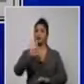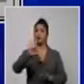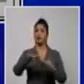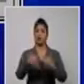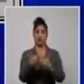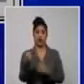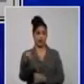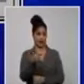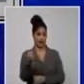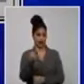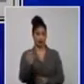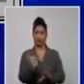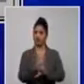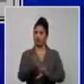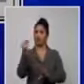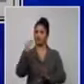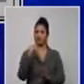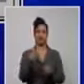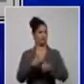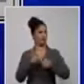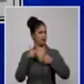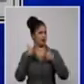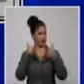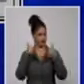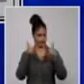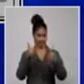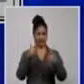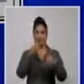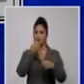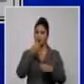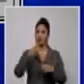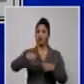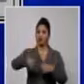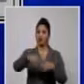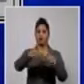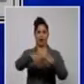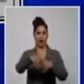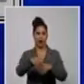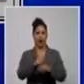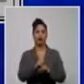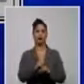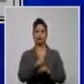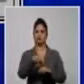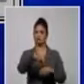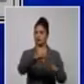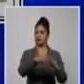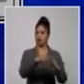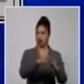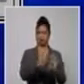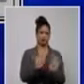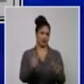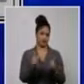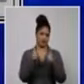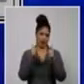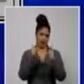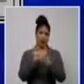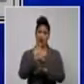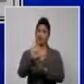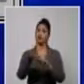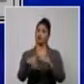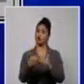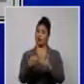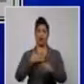el riesgo de contagio va a ser mucho menor en la población. Ahí ustedes pueden ver que